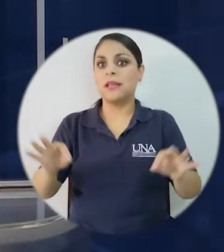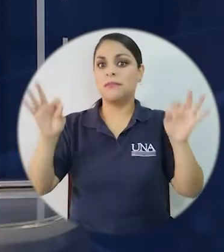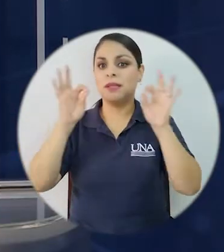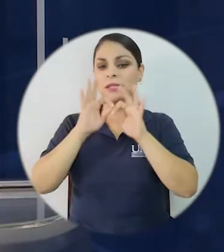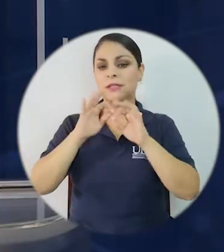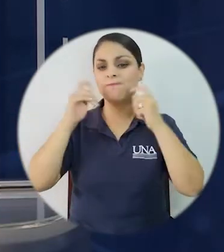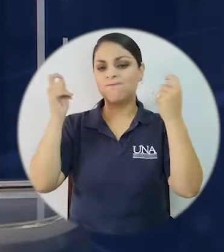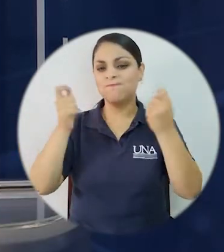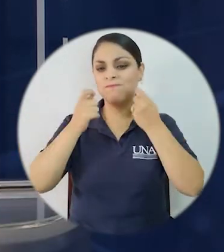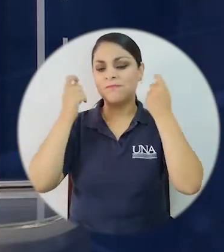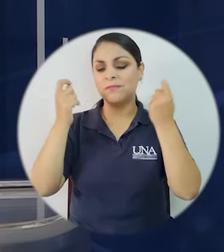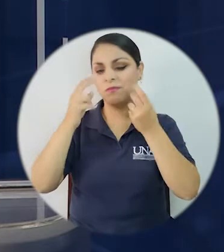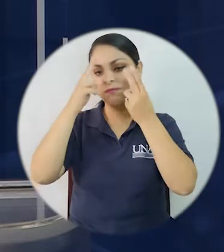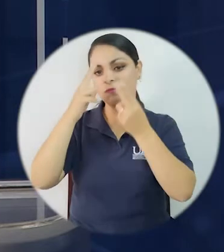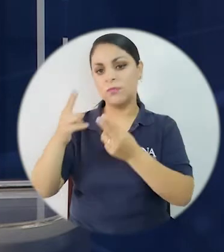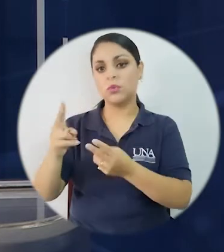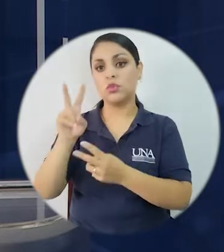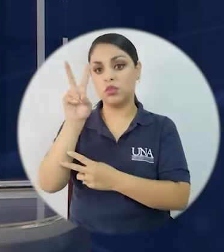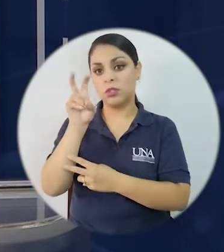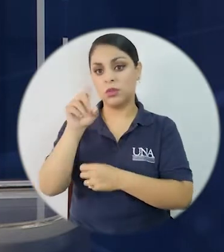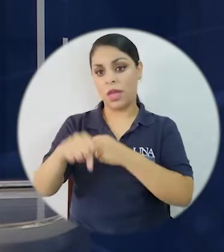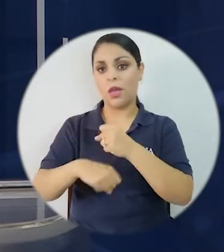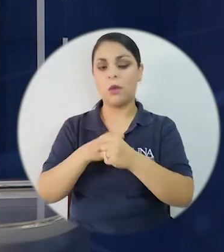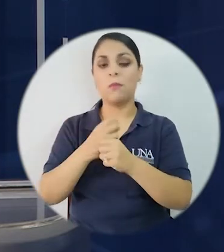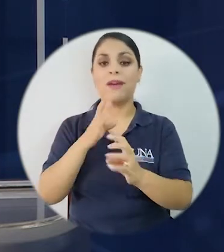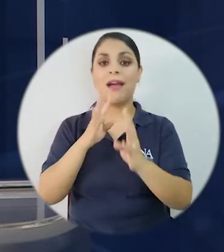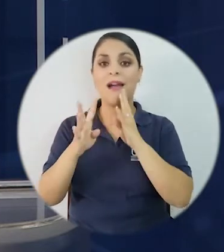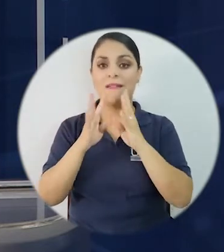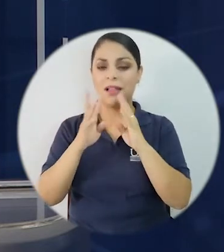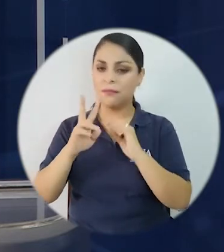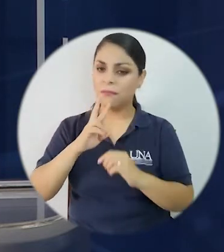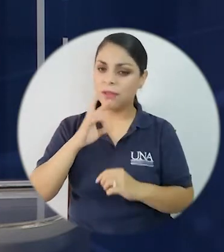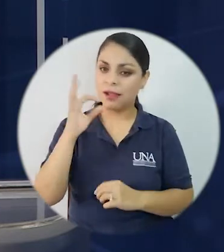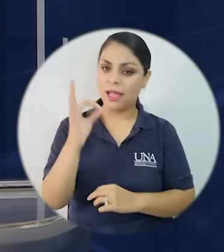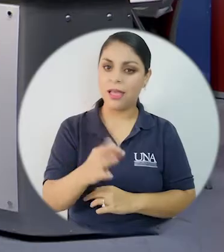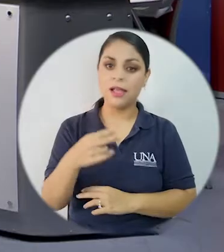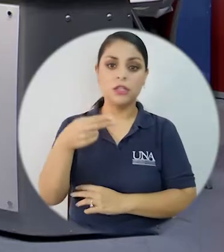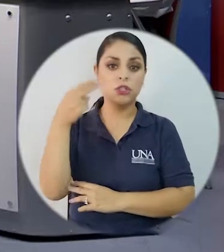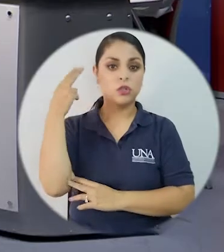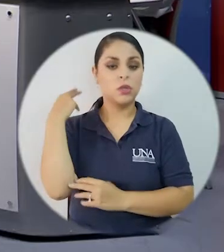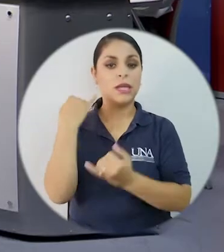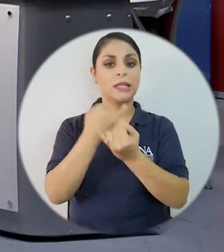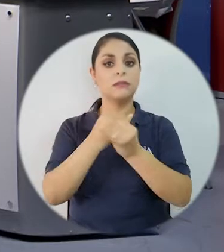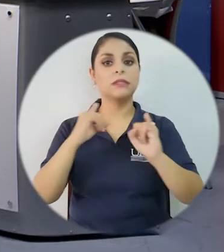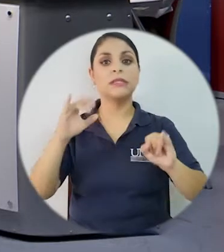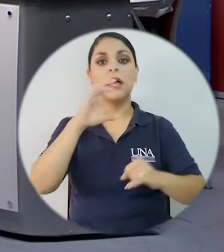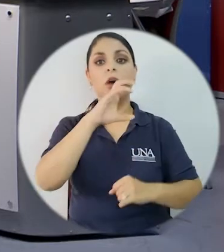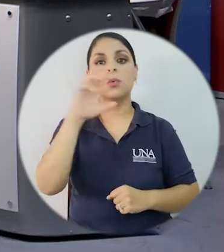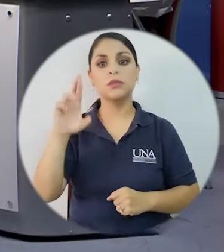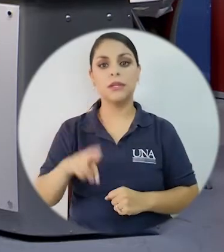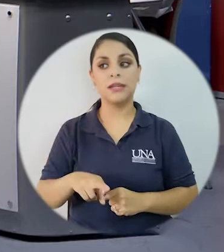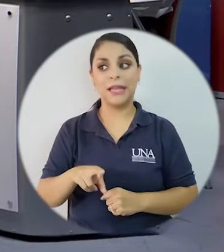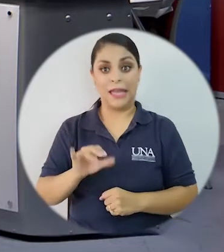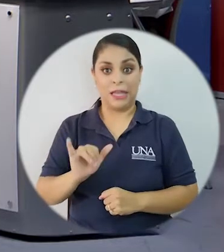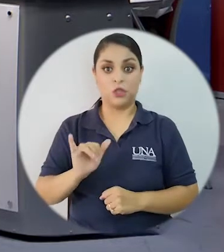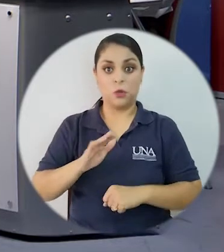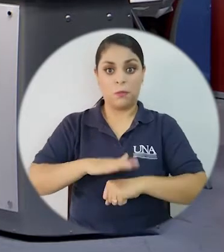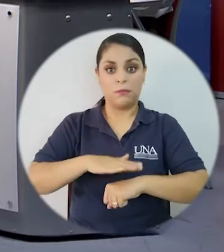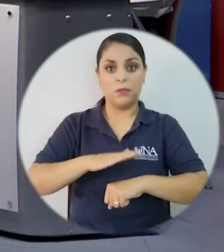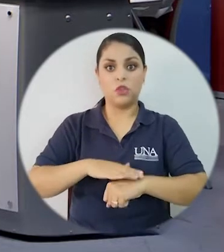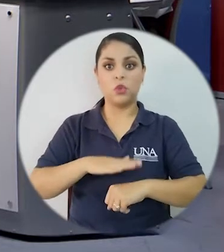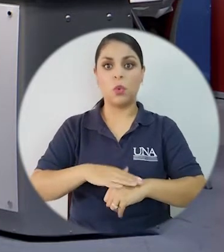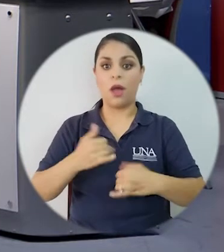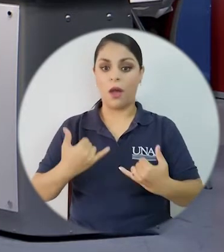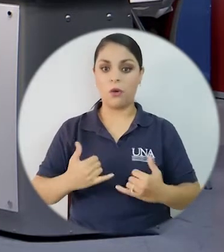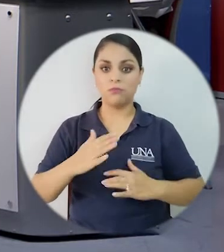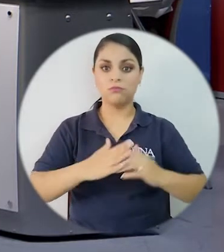conmemoración de estos 200 años para realmente hablar de la verdadera historia de la independencia de Costa Rica, que nos permitió construir la